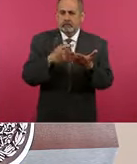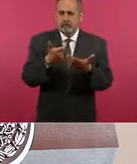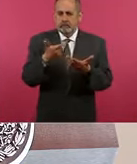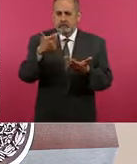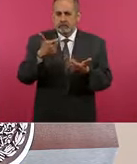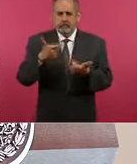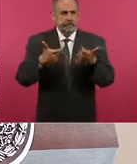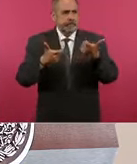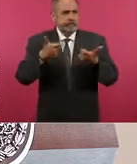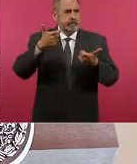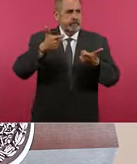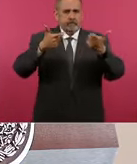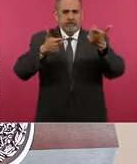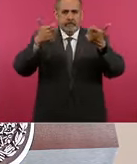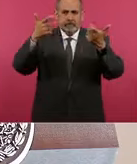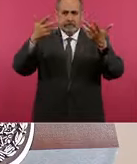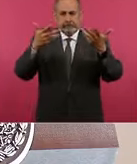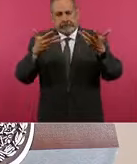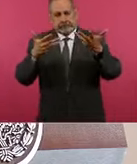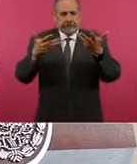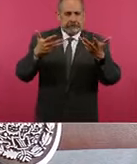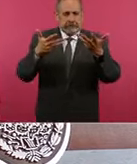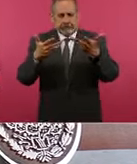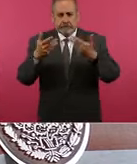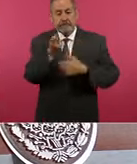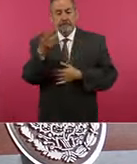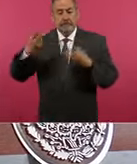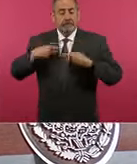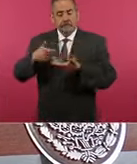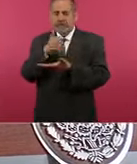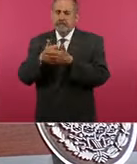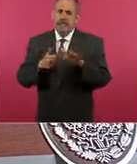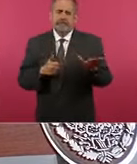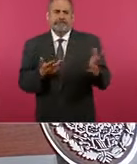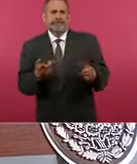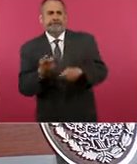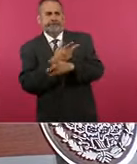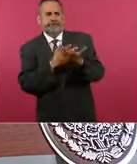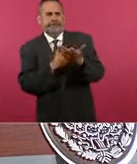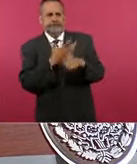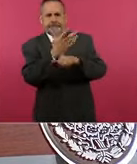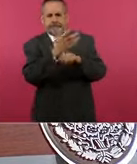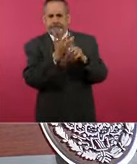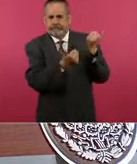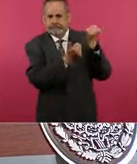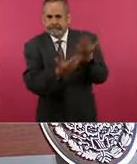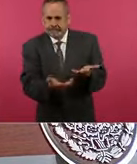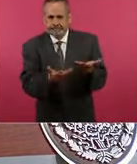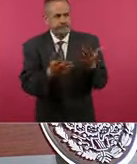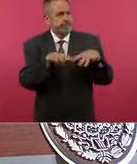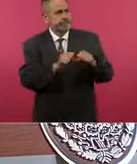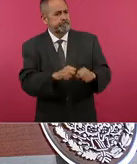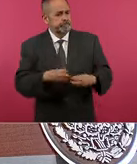cuestionamiento, ¿no?, de algunos capitalinos que con la llegada de los